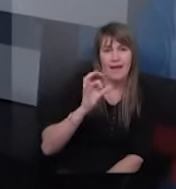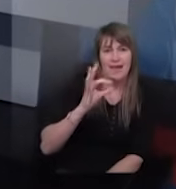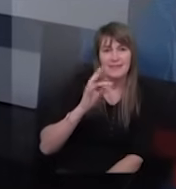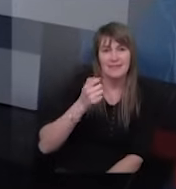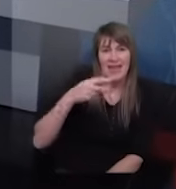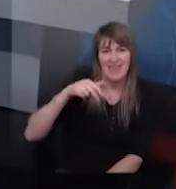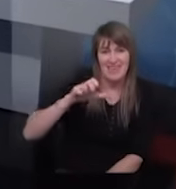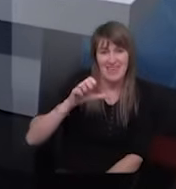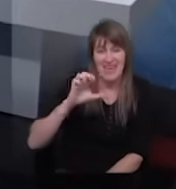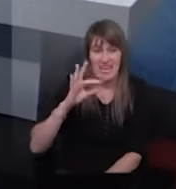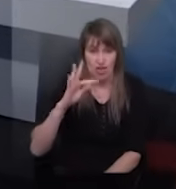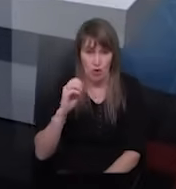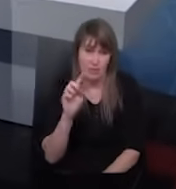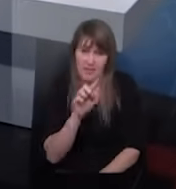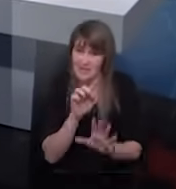cómo funcionó, cómo es